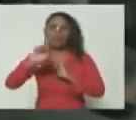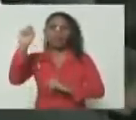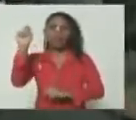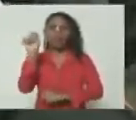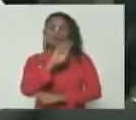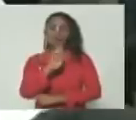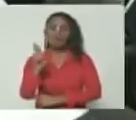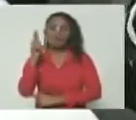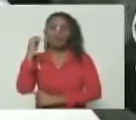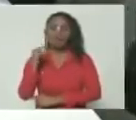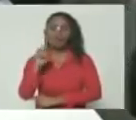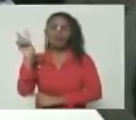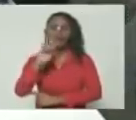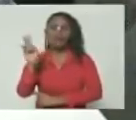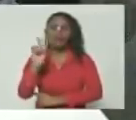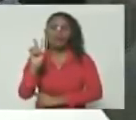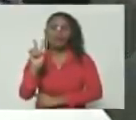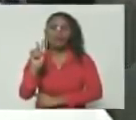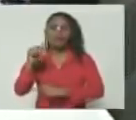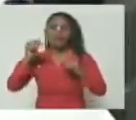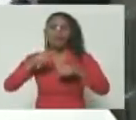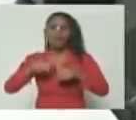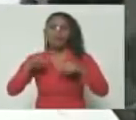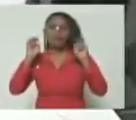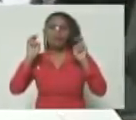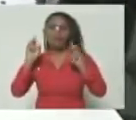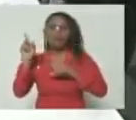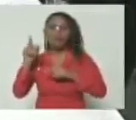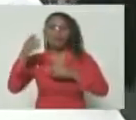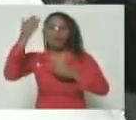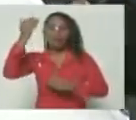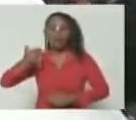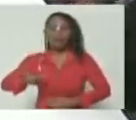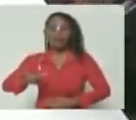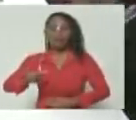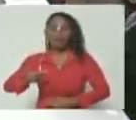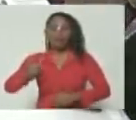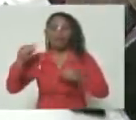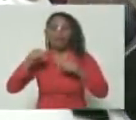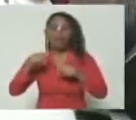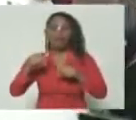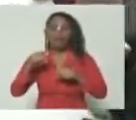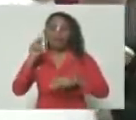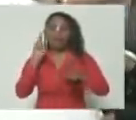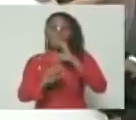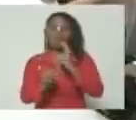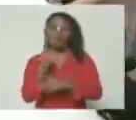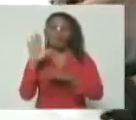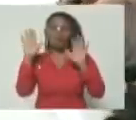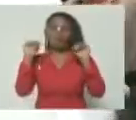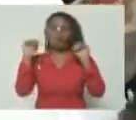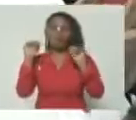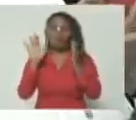República Bolivariana de Venezuela en este encuentro. Con estas imágenes, desde el Salón Ayacucho, despedimos esta transmisión.